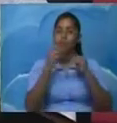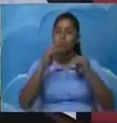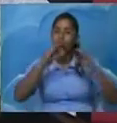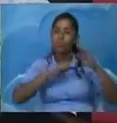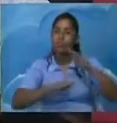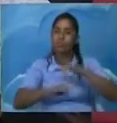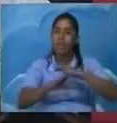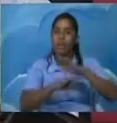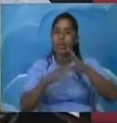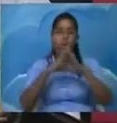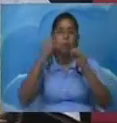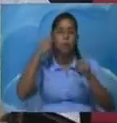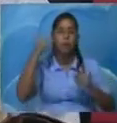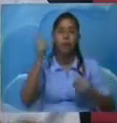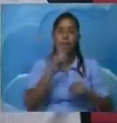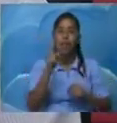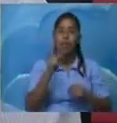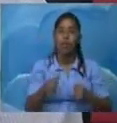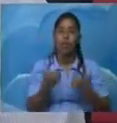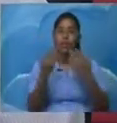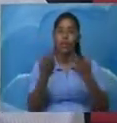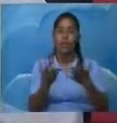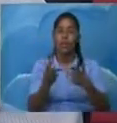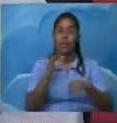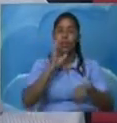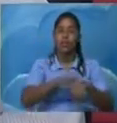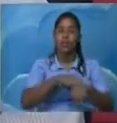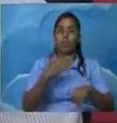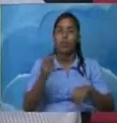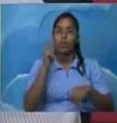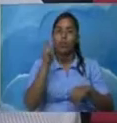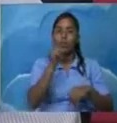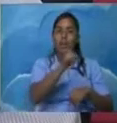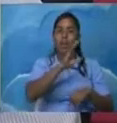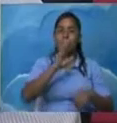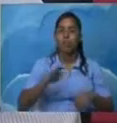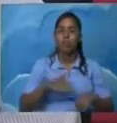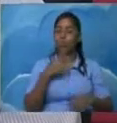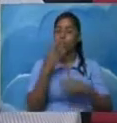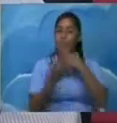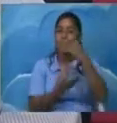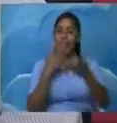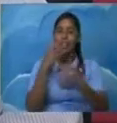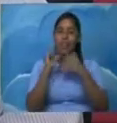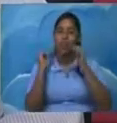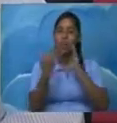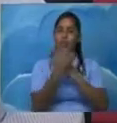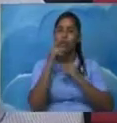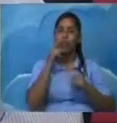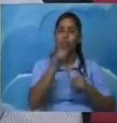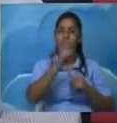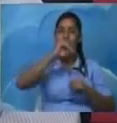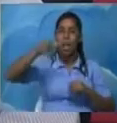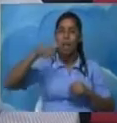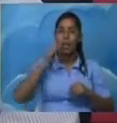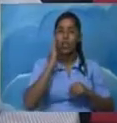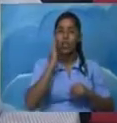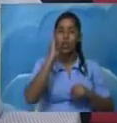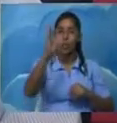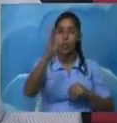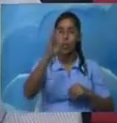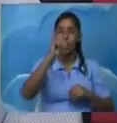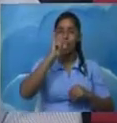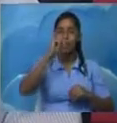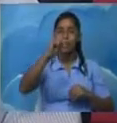menesteroso para no darle. Porque él podrá clamar contra ti a Jehová